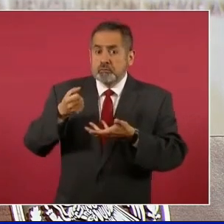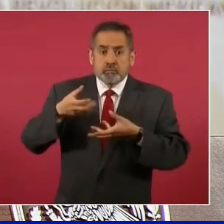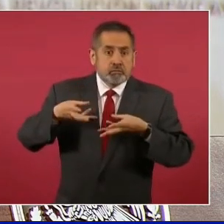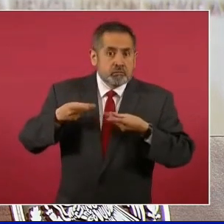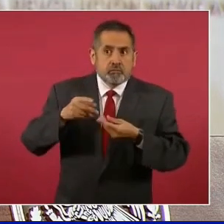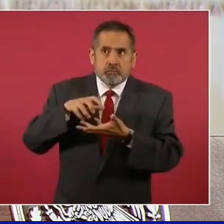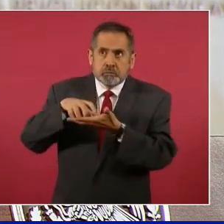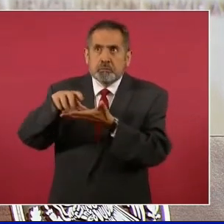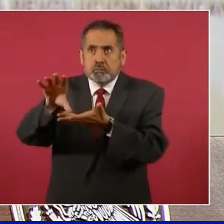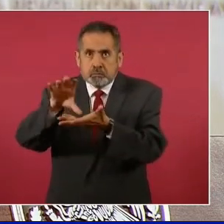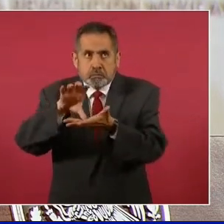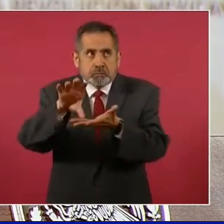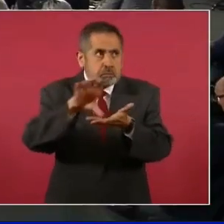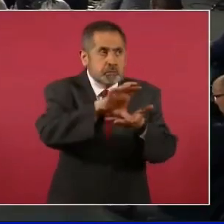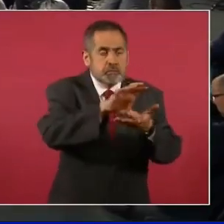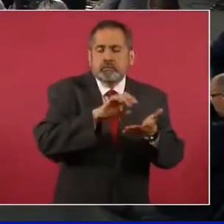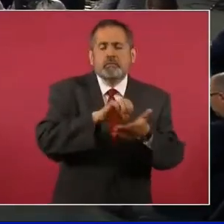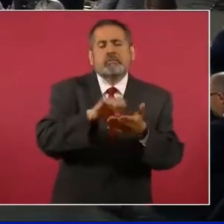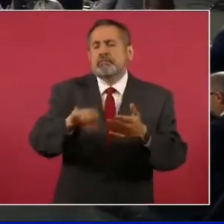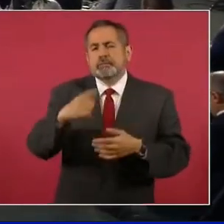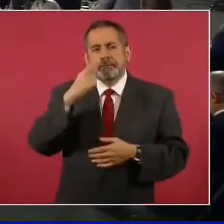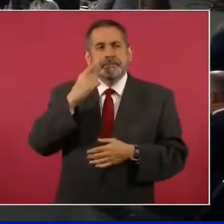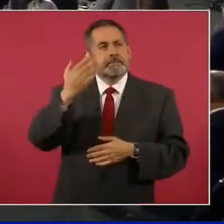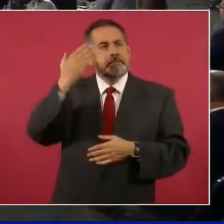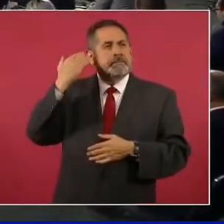Por ejemplo, en el Estado de México, desde